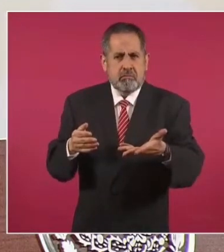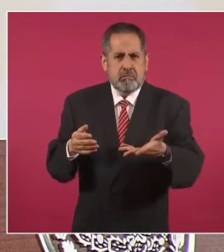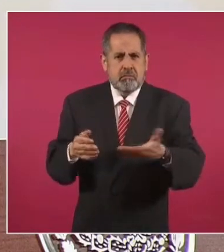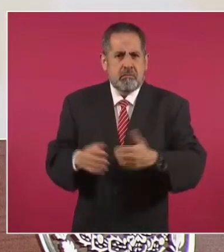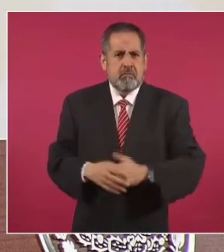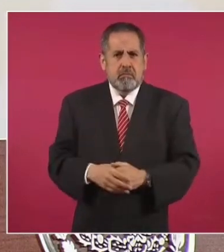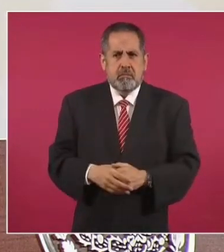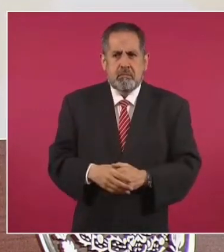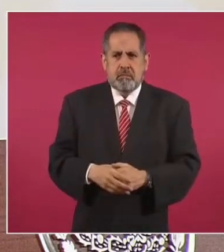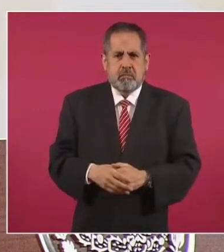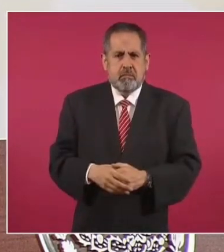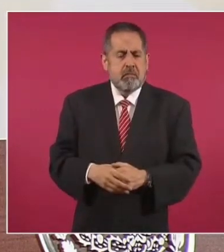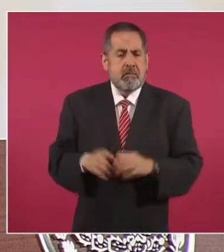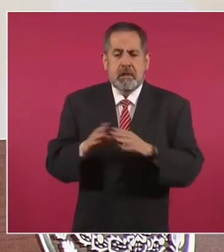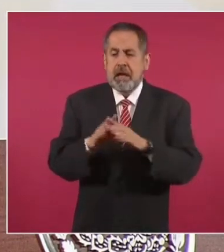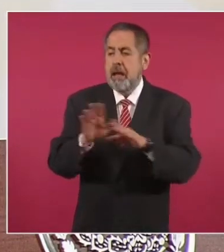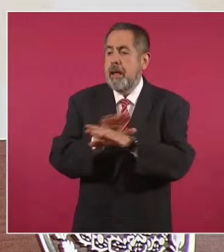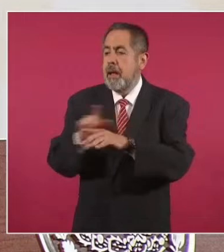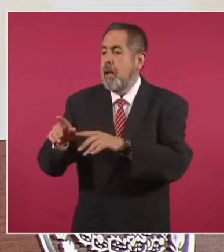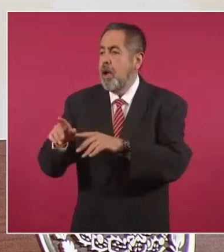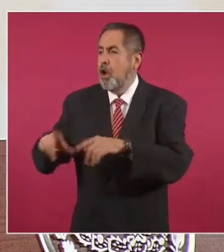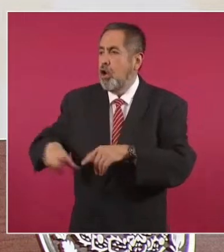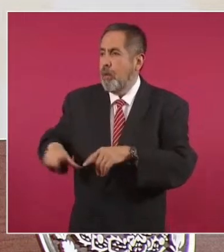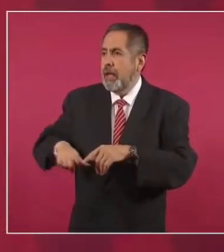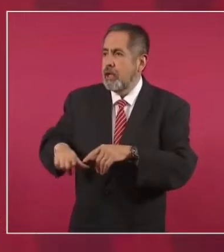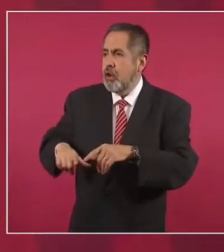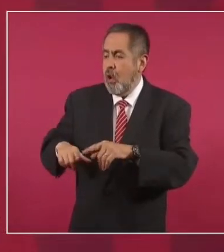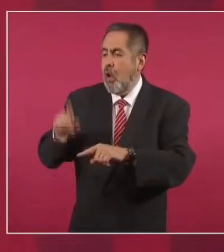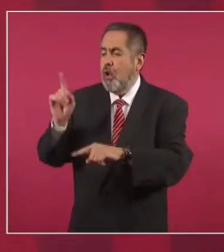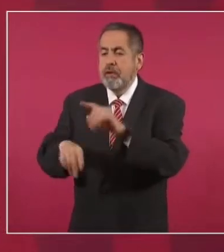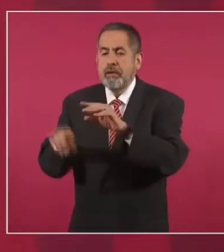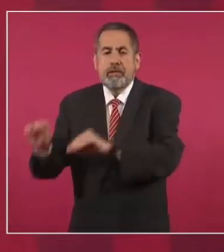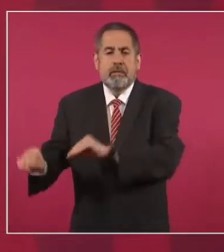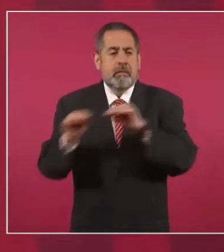lo que era público a particulares